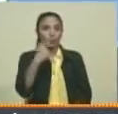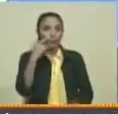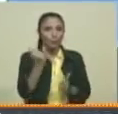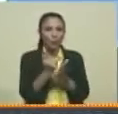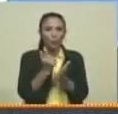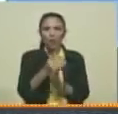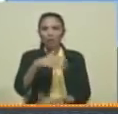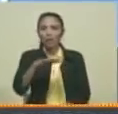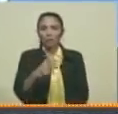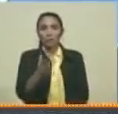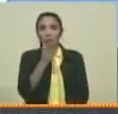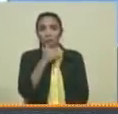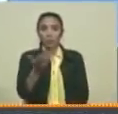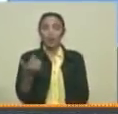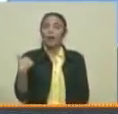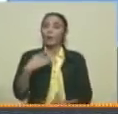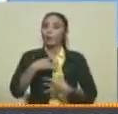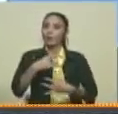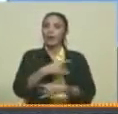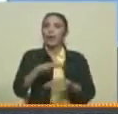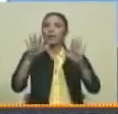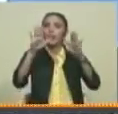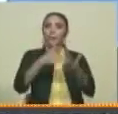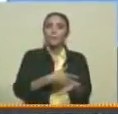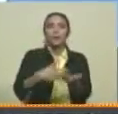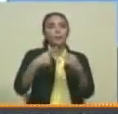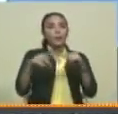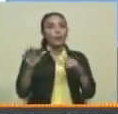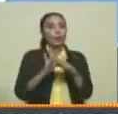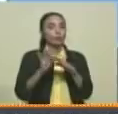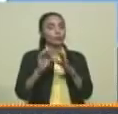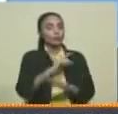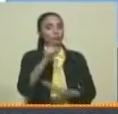Yo prefiero que haya 10.000, pero que los 10.000 funcionen.